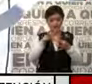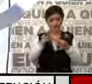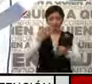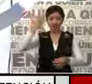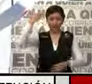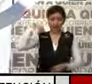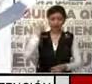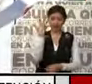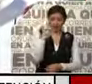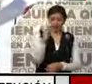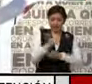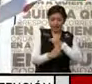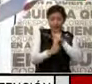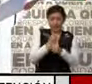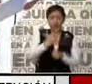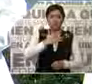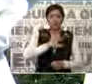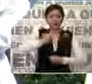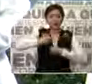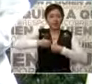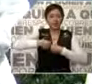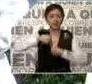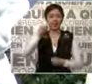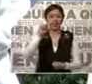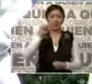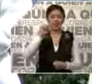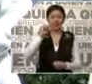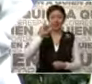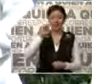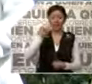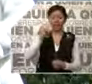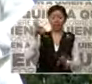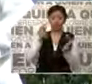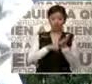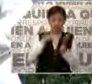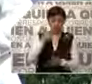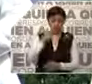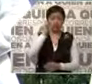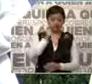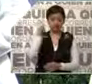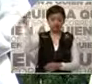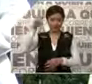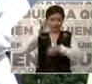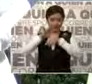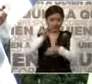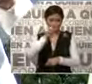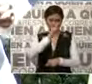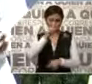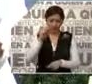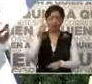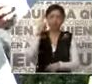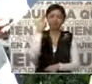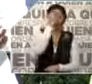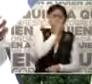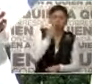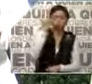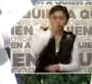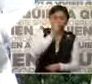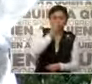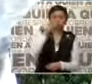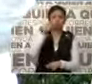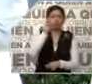de taquicardia. En el 2012, su médico del ISSSTE le mandó a hacer unos estudios, los cuales les han